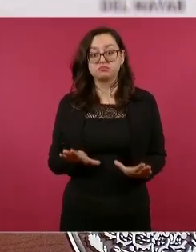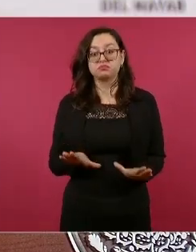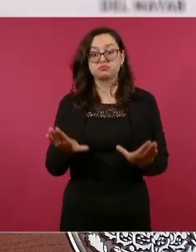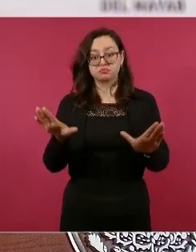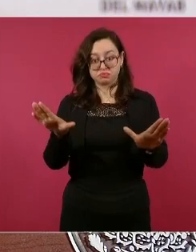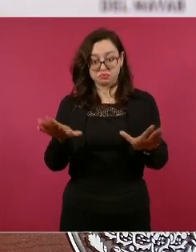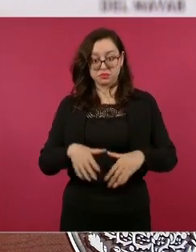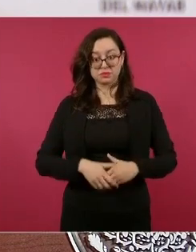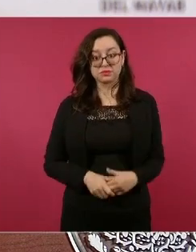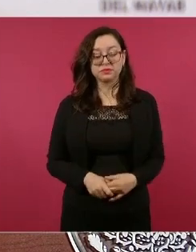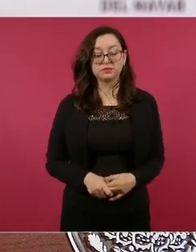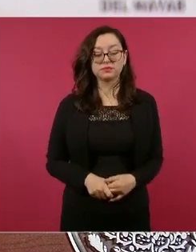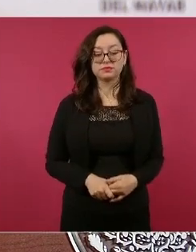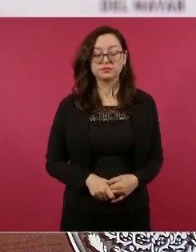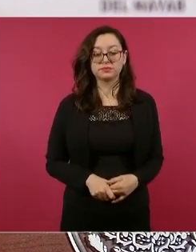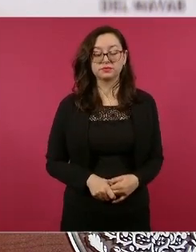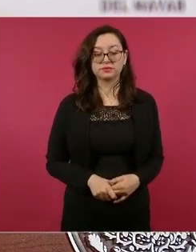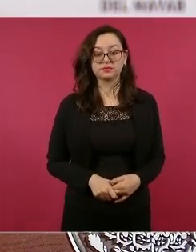y